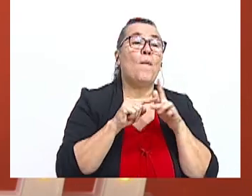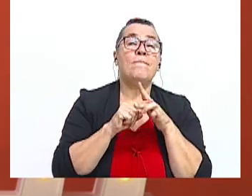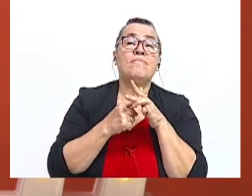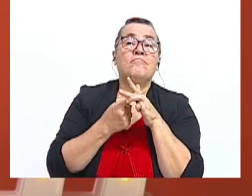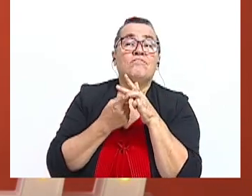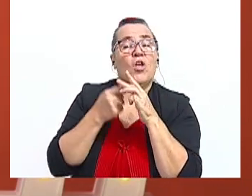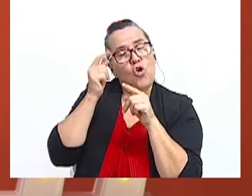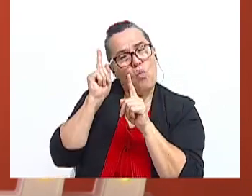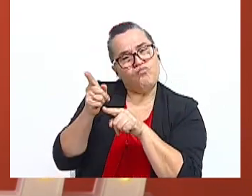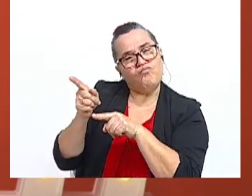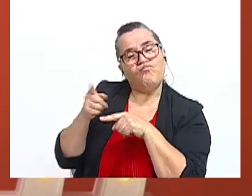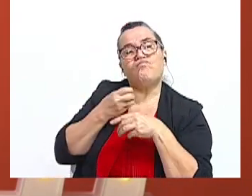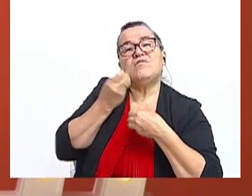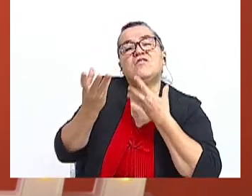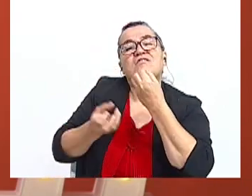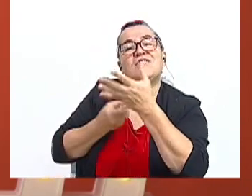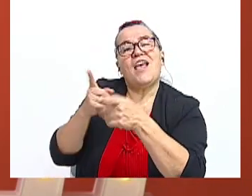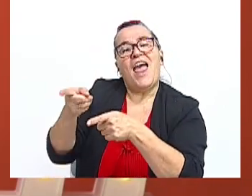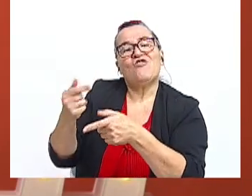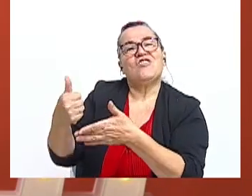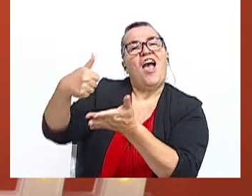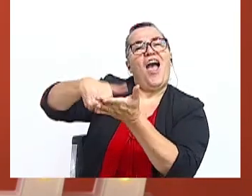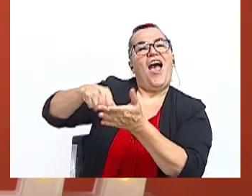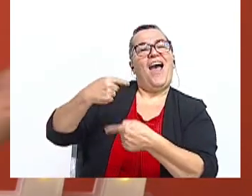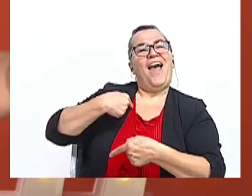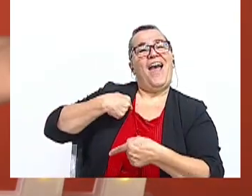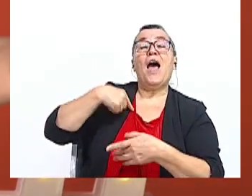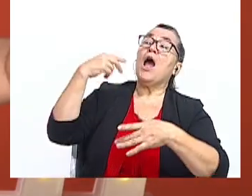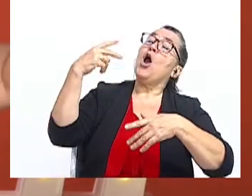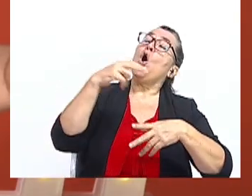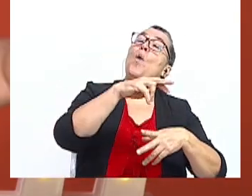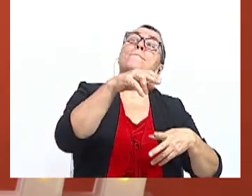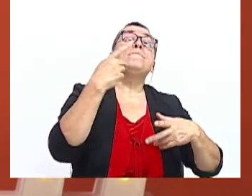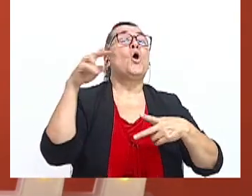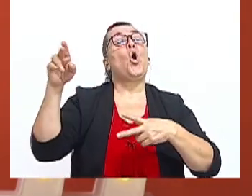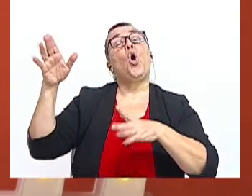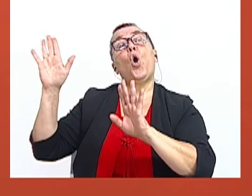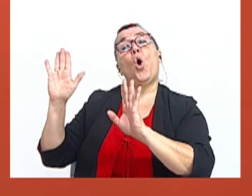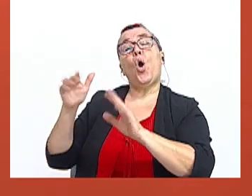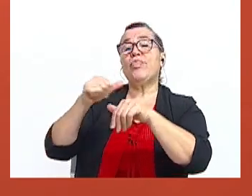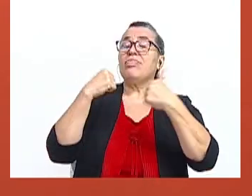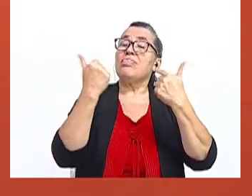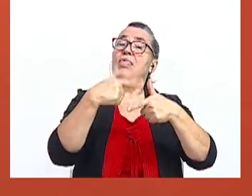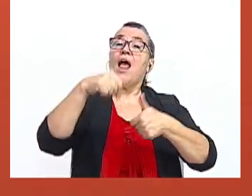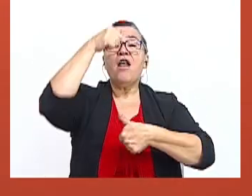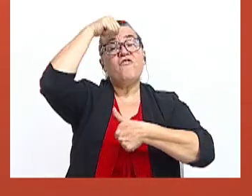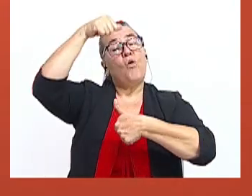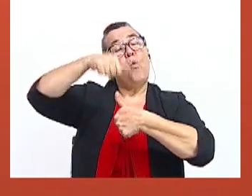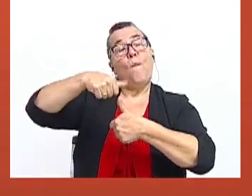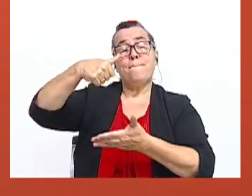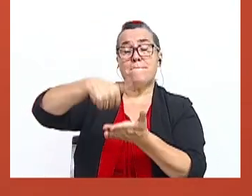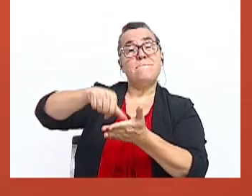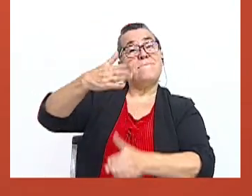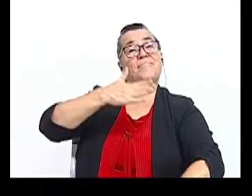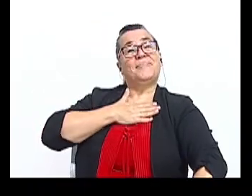mucha gente con mis palabras. Así que, compañeros y compañeras del aula, recuerden, vote